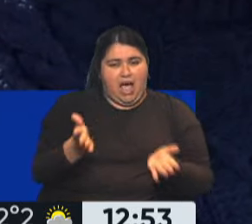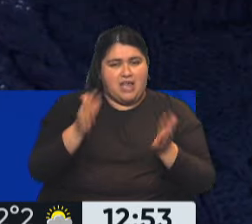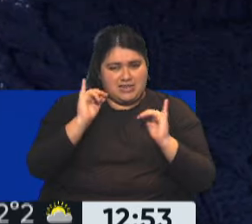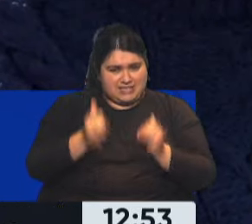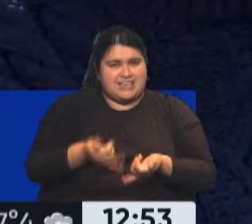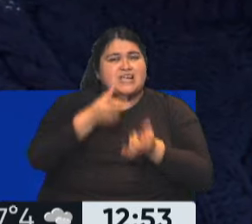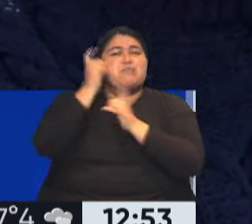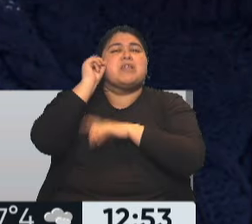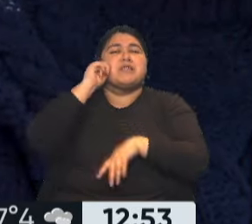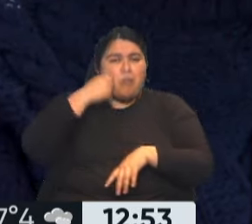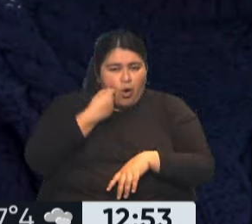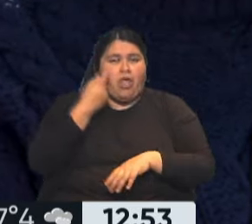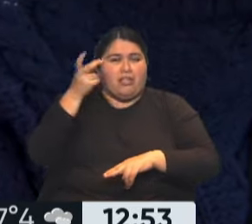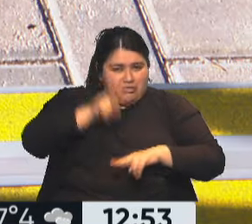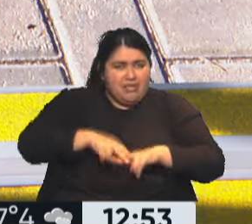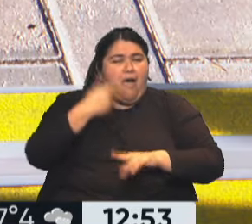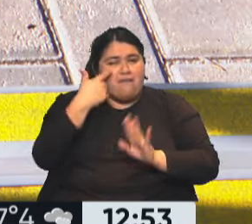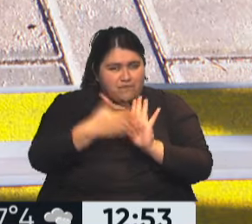buena experiencia, muy innovadora.